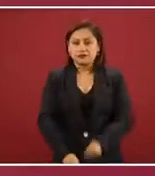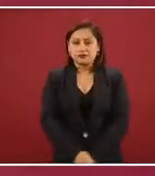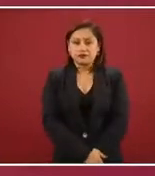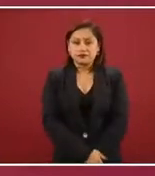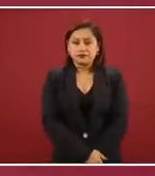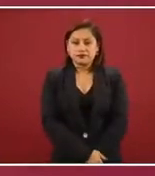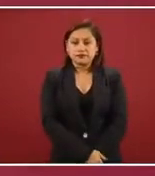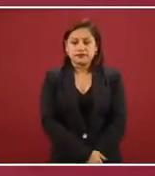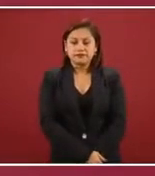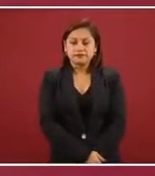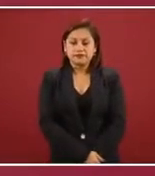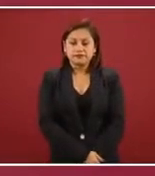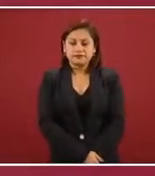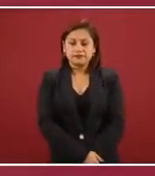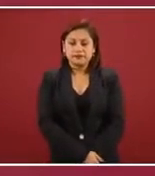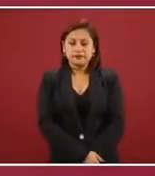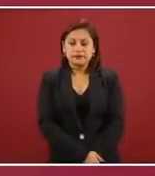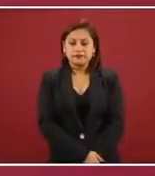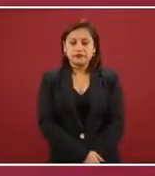y al final